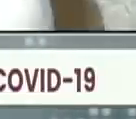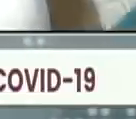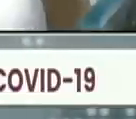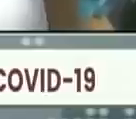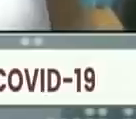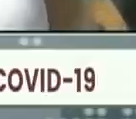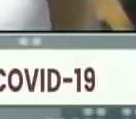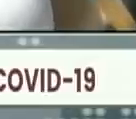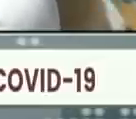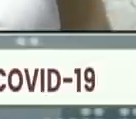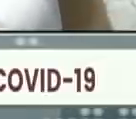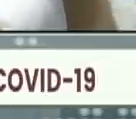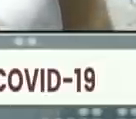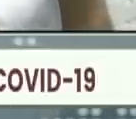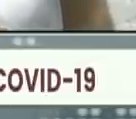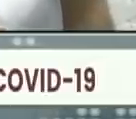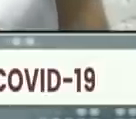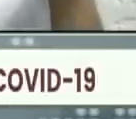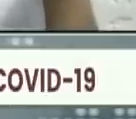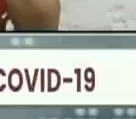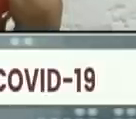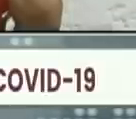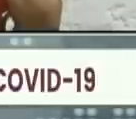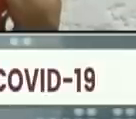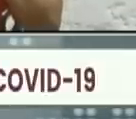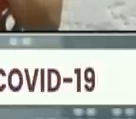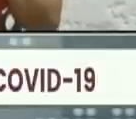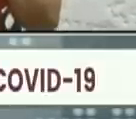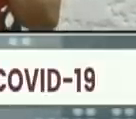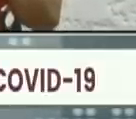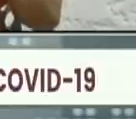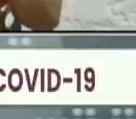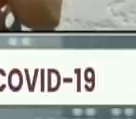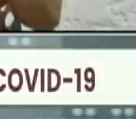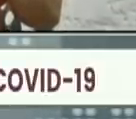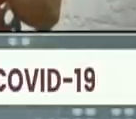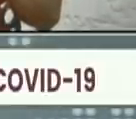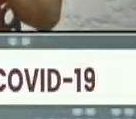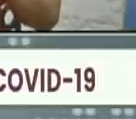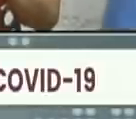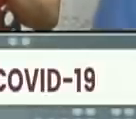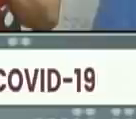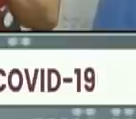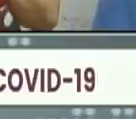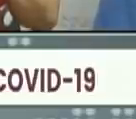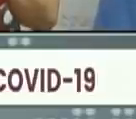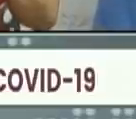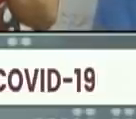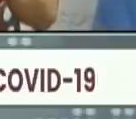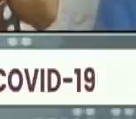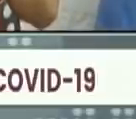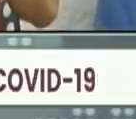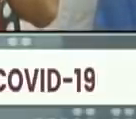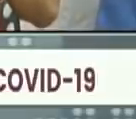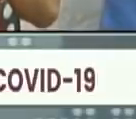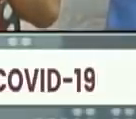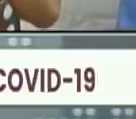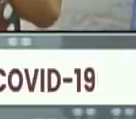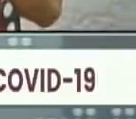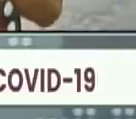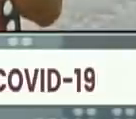malestar. Hay gente que le da un poquito más, hay gente que no le da nada. A mí lo que me dio fue un poco de